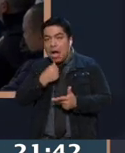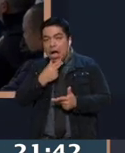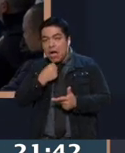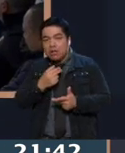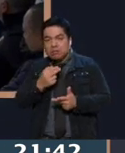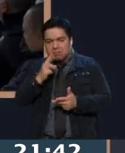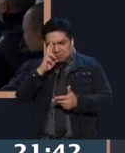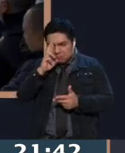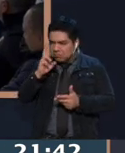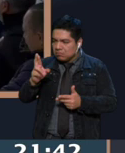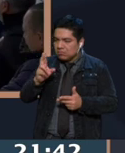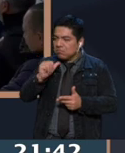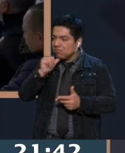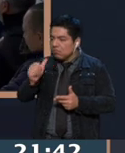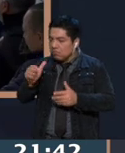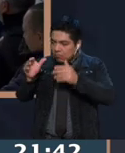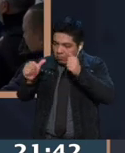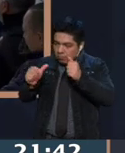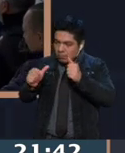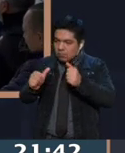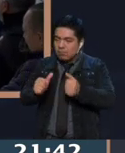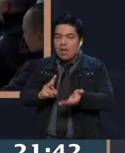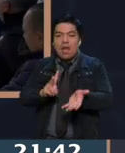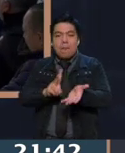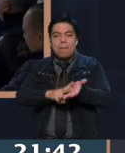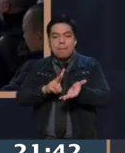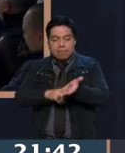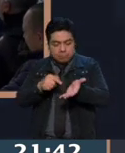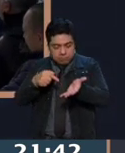respeta acuerdos, no vale nada.